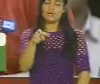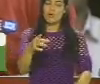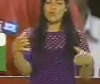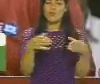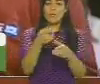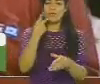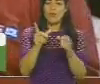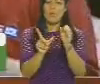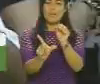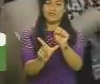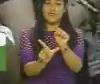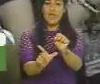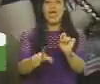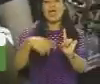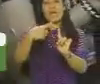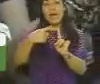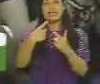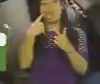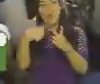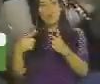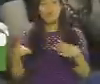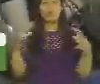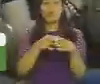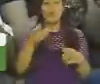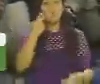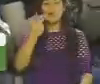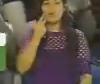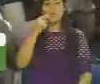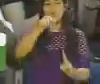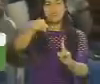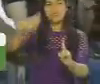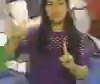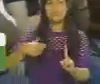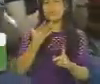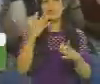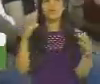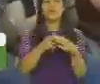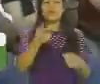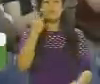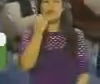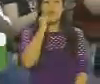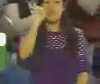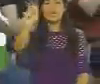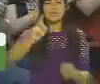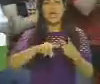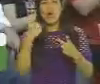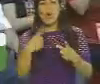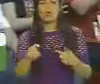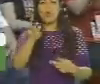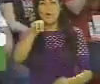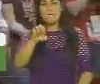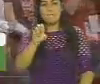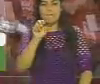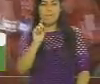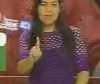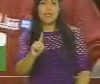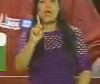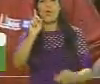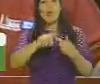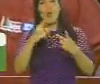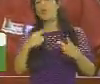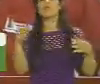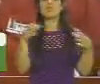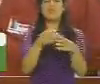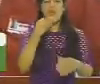y la representan los partidos aliados, el Partido Comunista de Venezuela, el MEP, joven, a quienes saludo también,